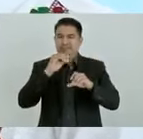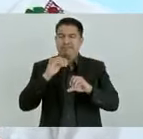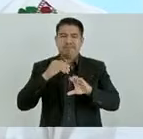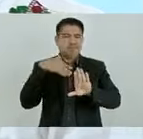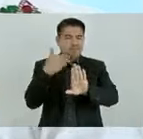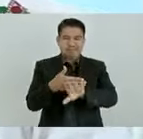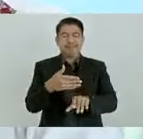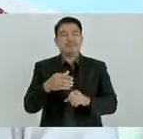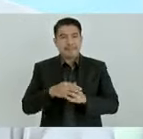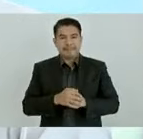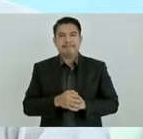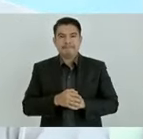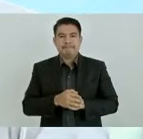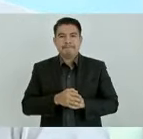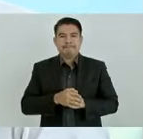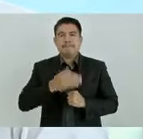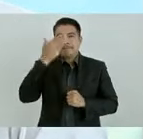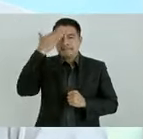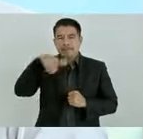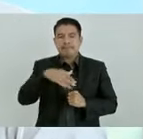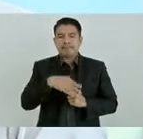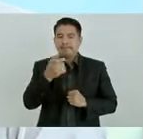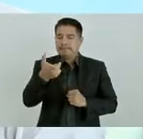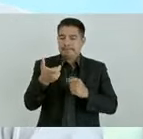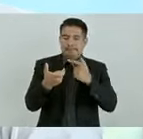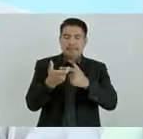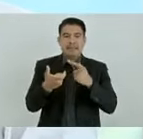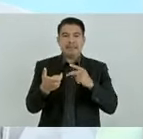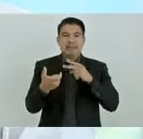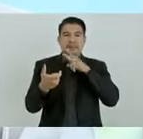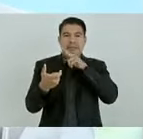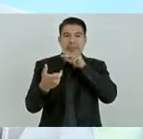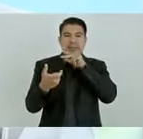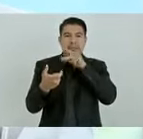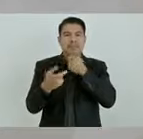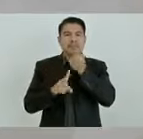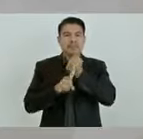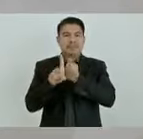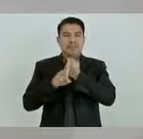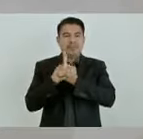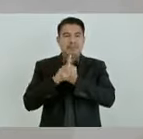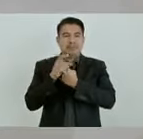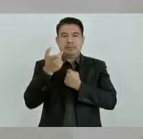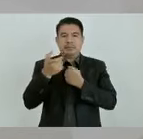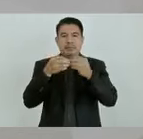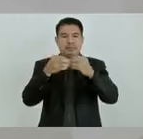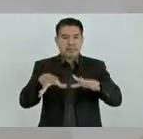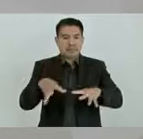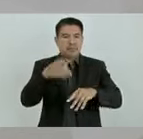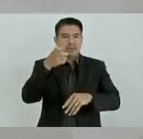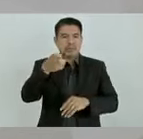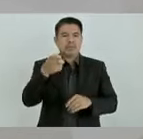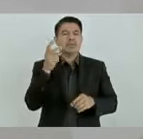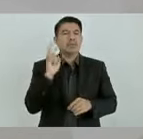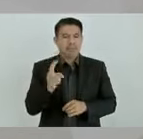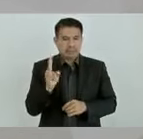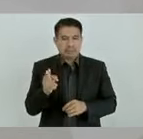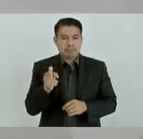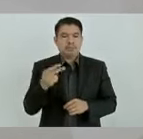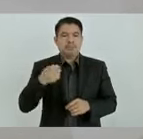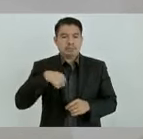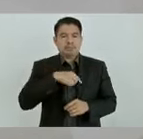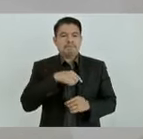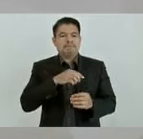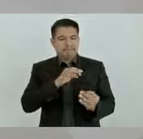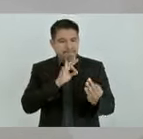la crisis económica que se produjo precisamente por la pandemia, también se está